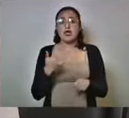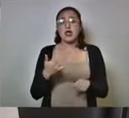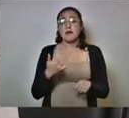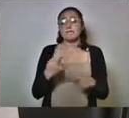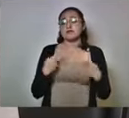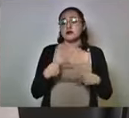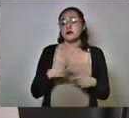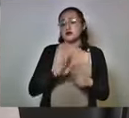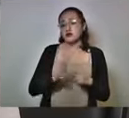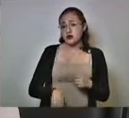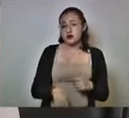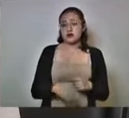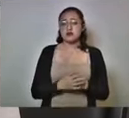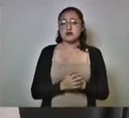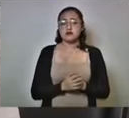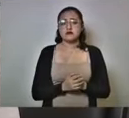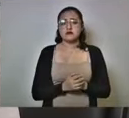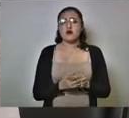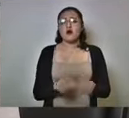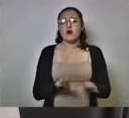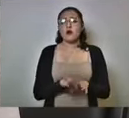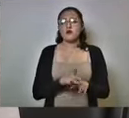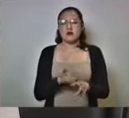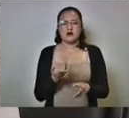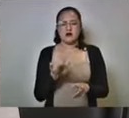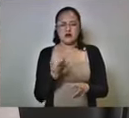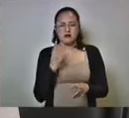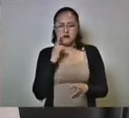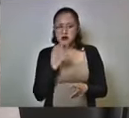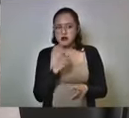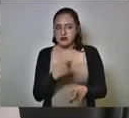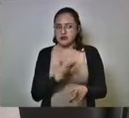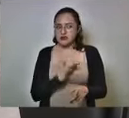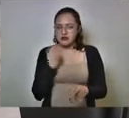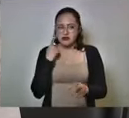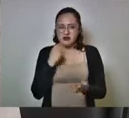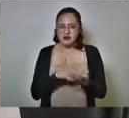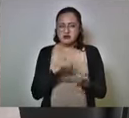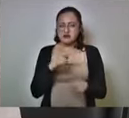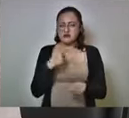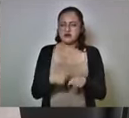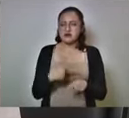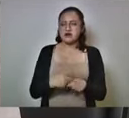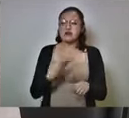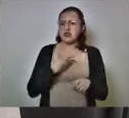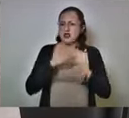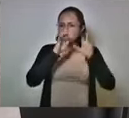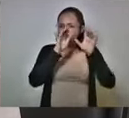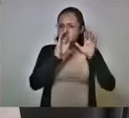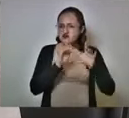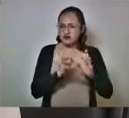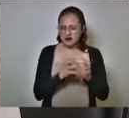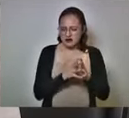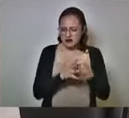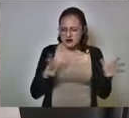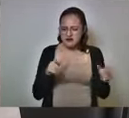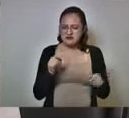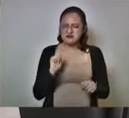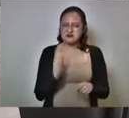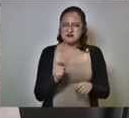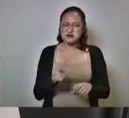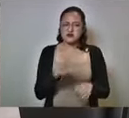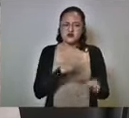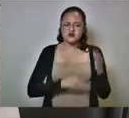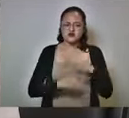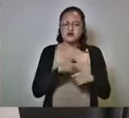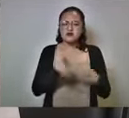los casos positivos y de los casos sospechosos. Se tiene documentado en una base de datos bastante amplia cada una